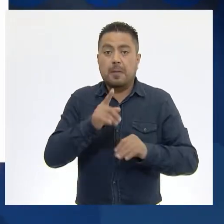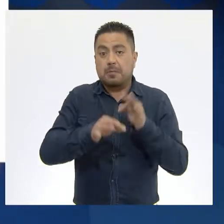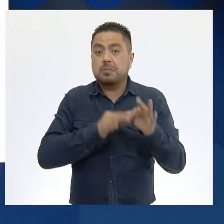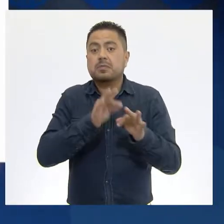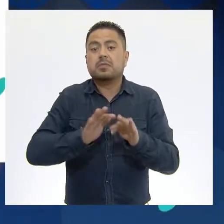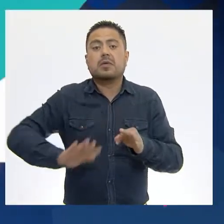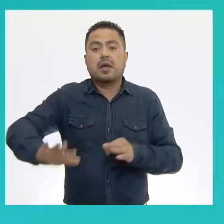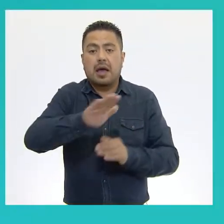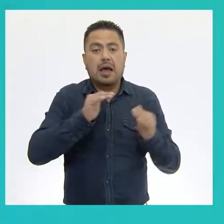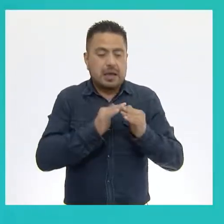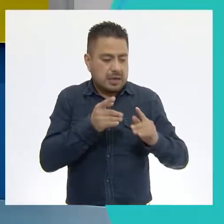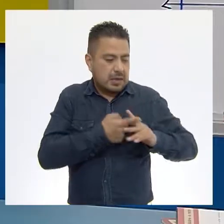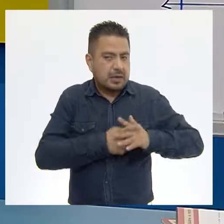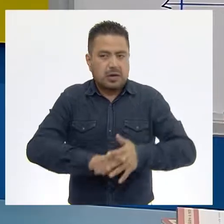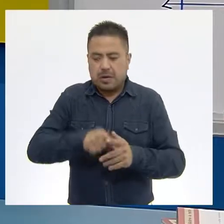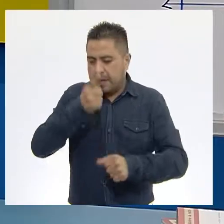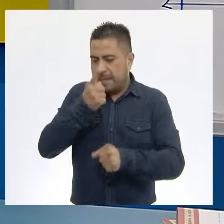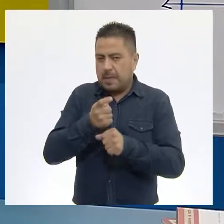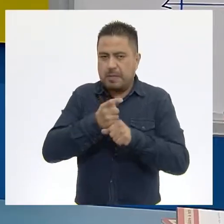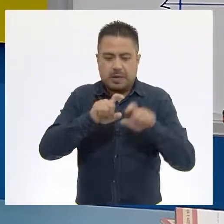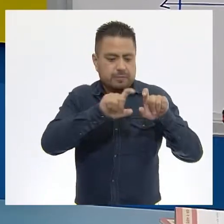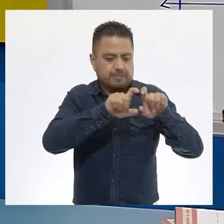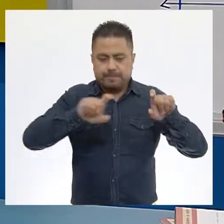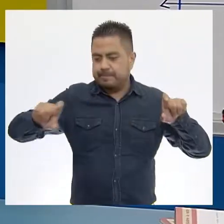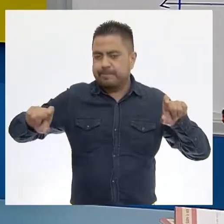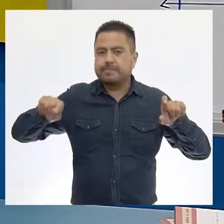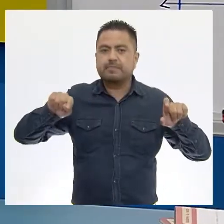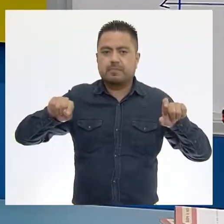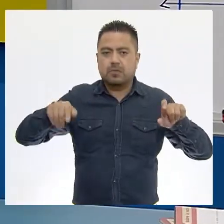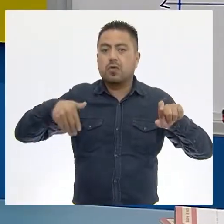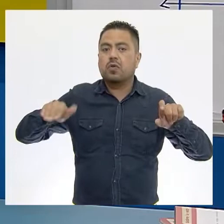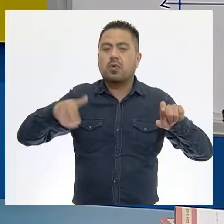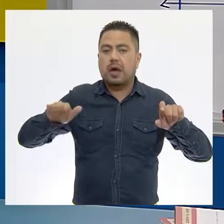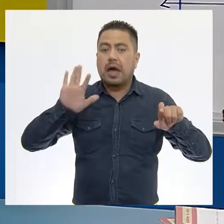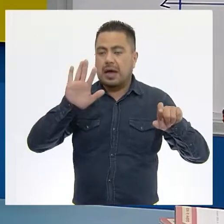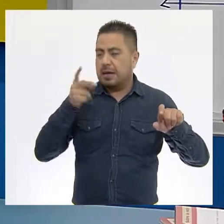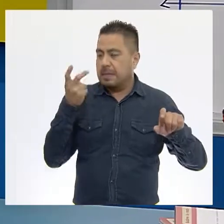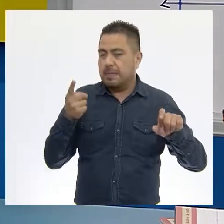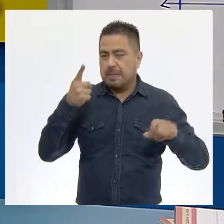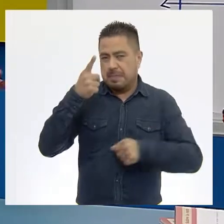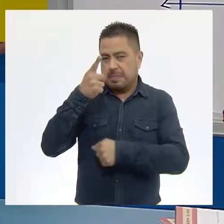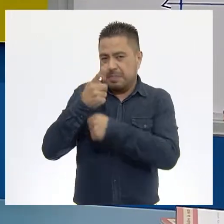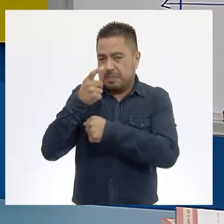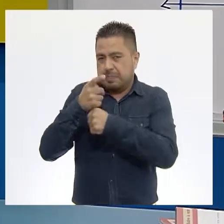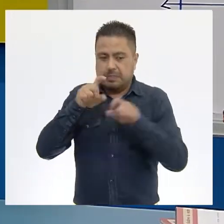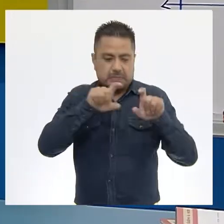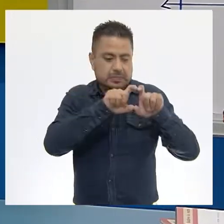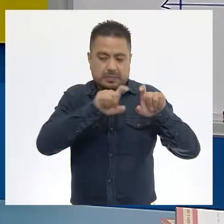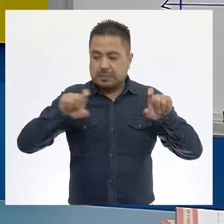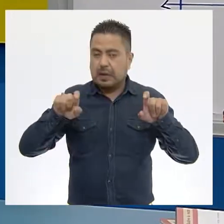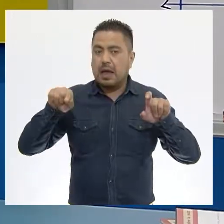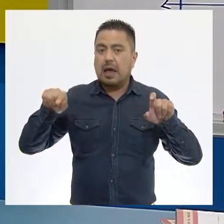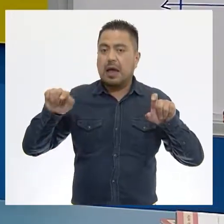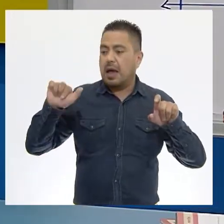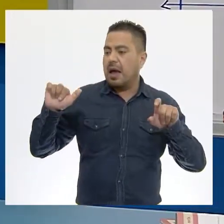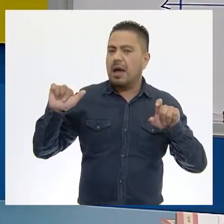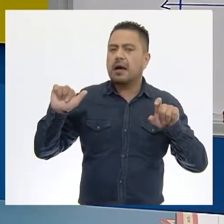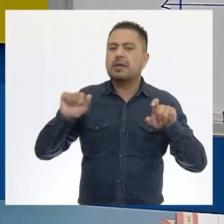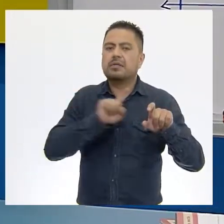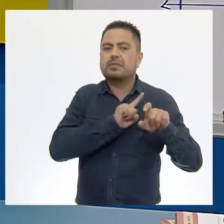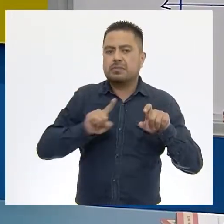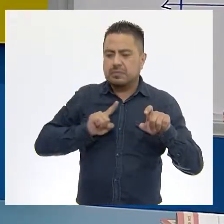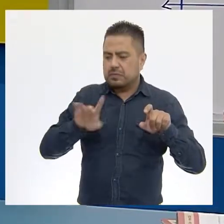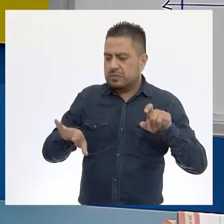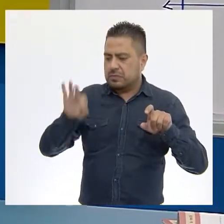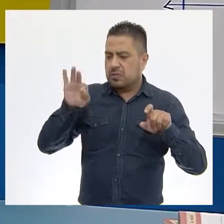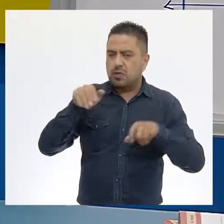Porque vamos a empezar con la primera recta. Ahí, en la primera recta, como bien nos decías, María, en el inciso A tenemos que localizar